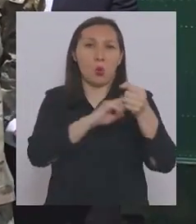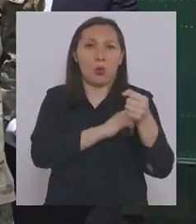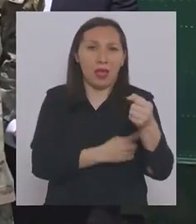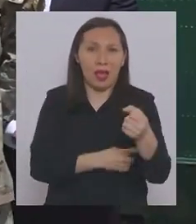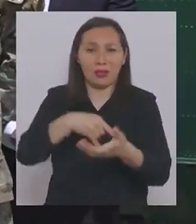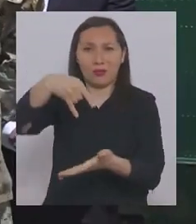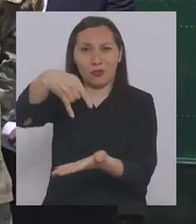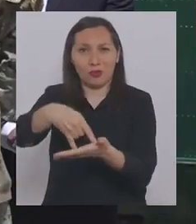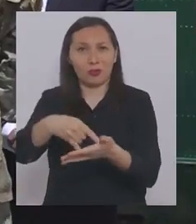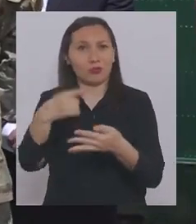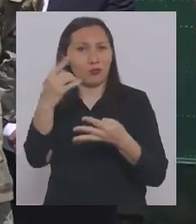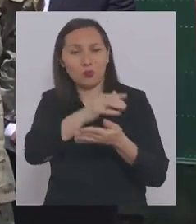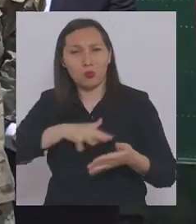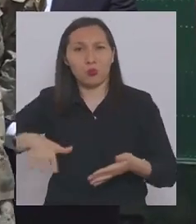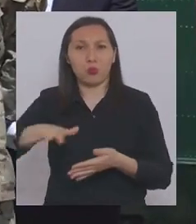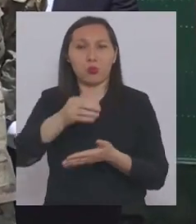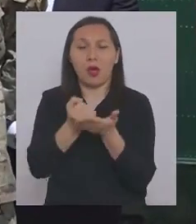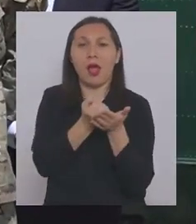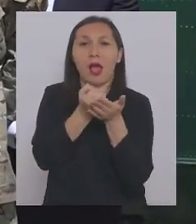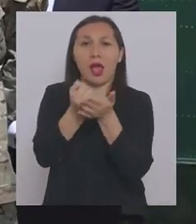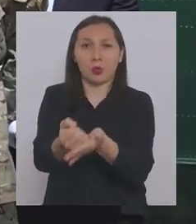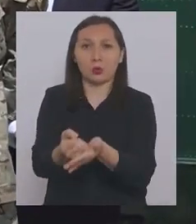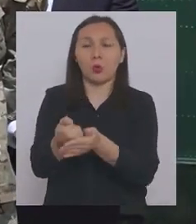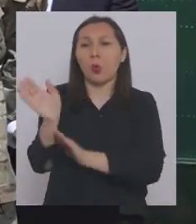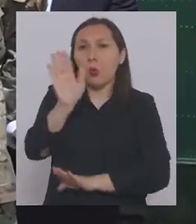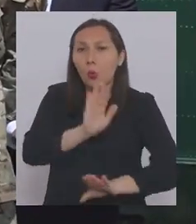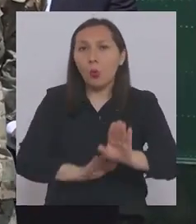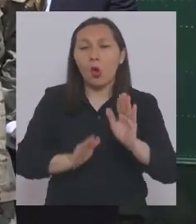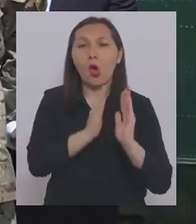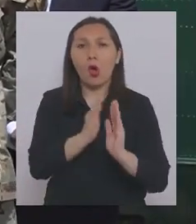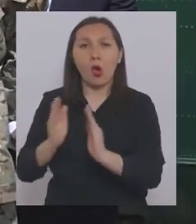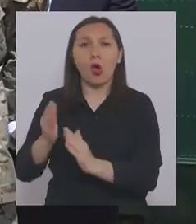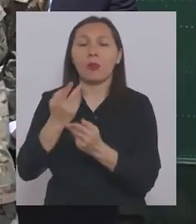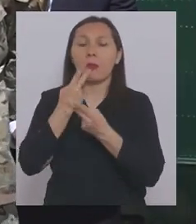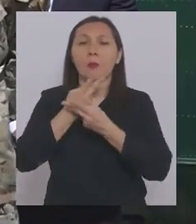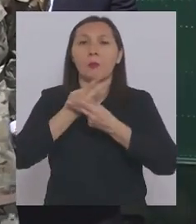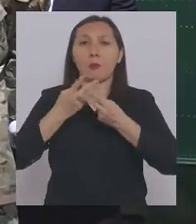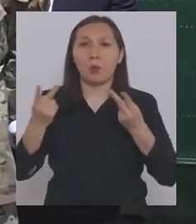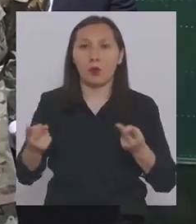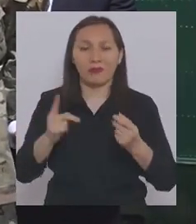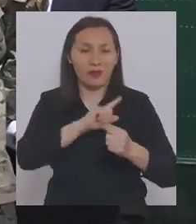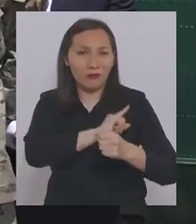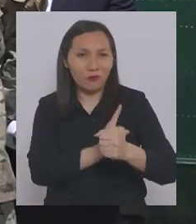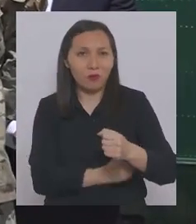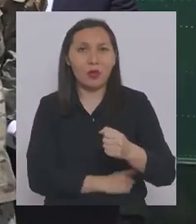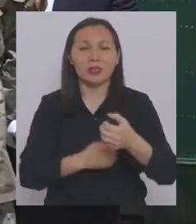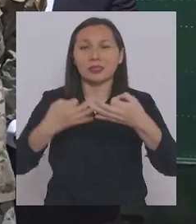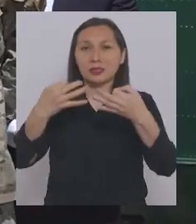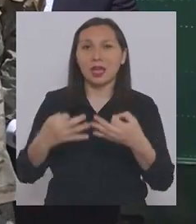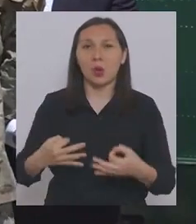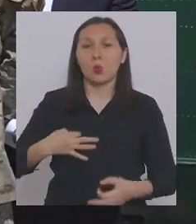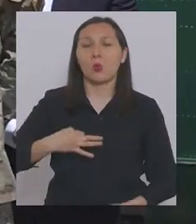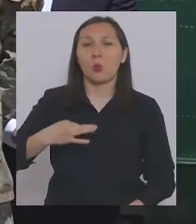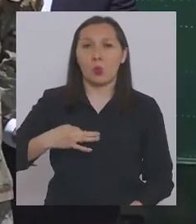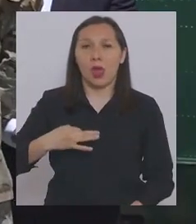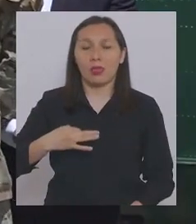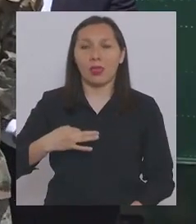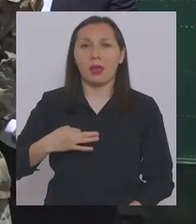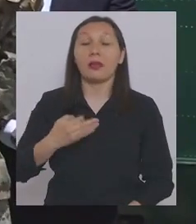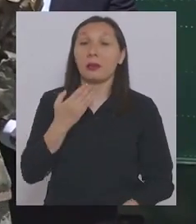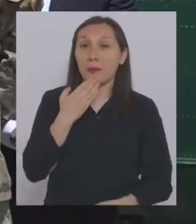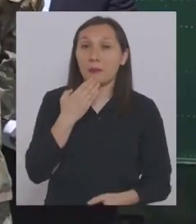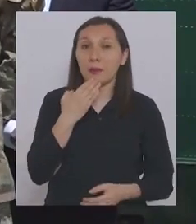Congreso. Colaborar para resguardar el orden público, para fortalecer la seguridad de los ciudadanos y